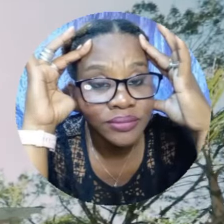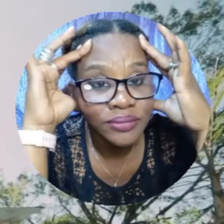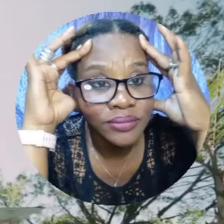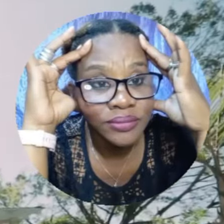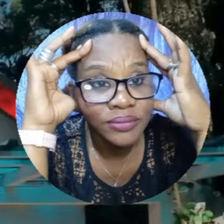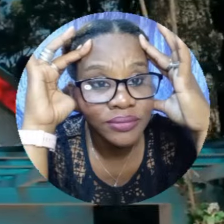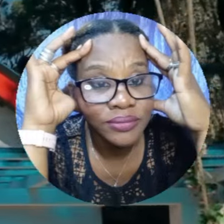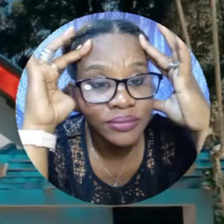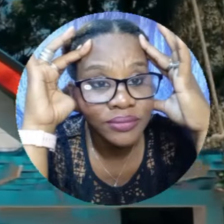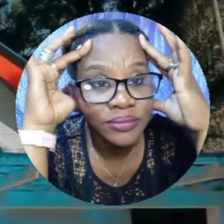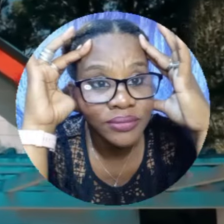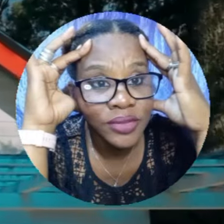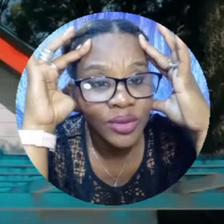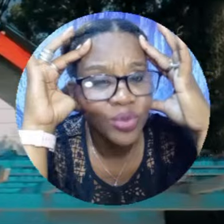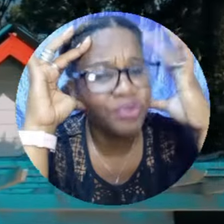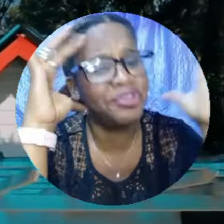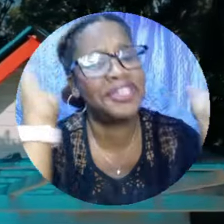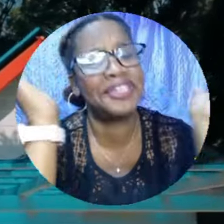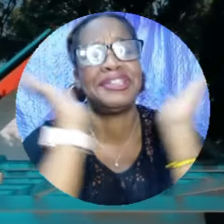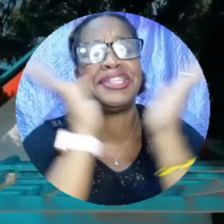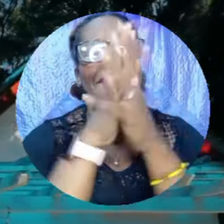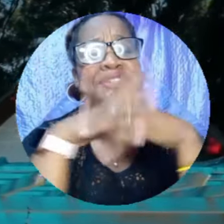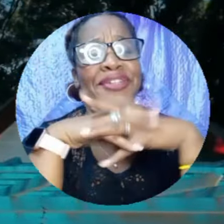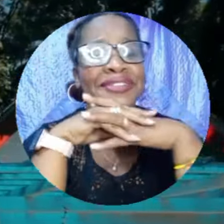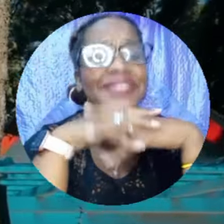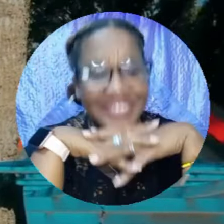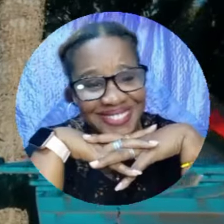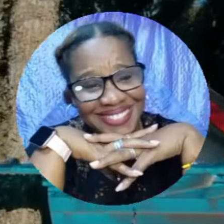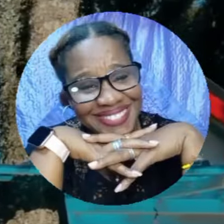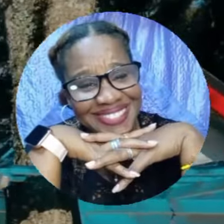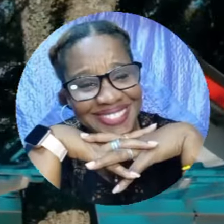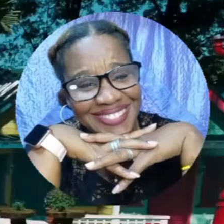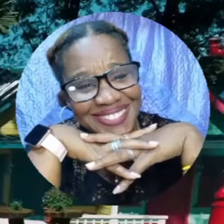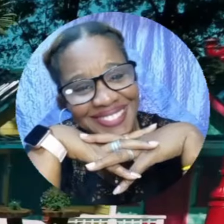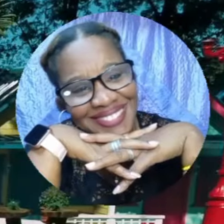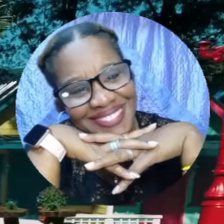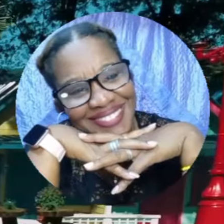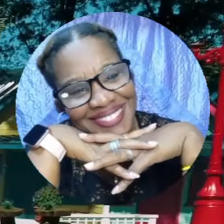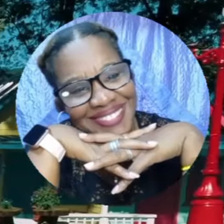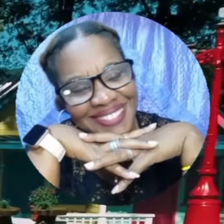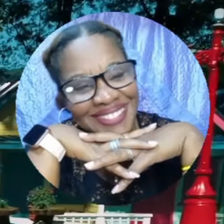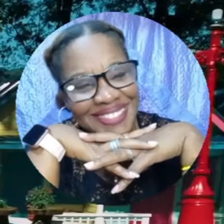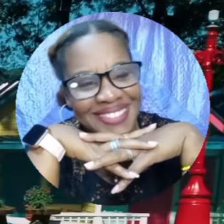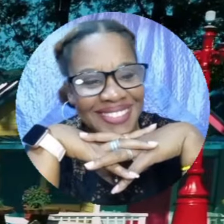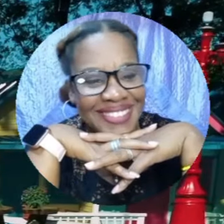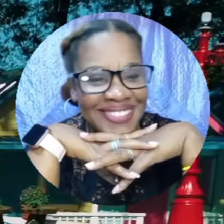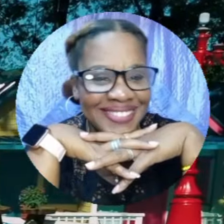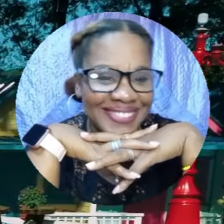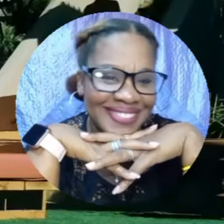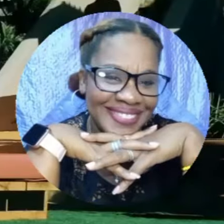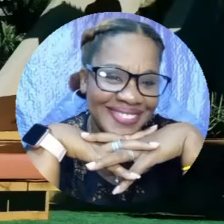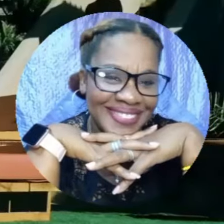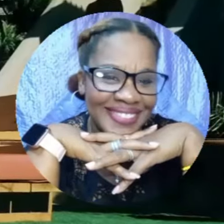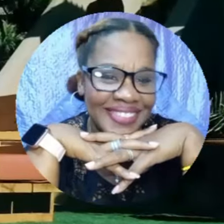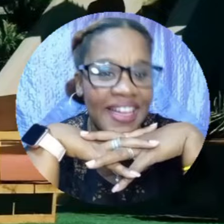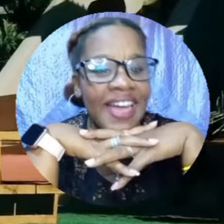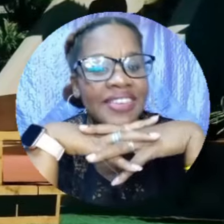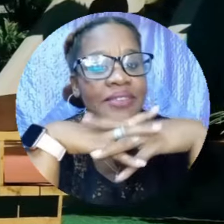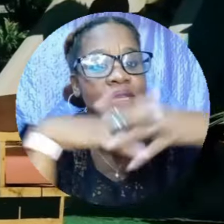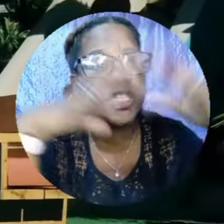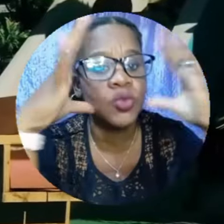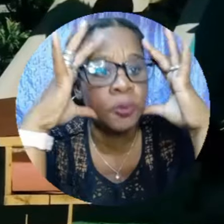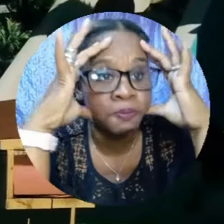a agregarle otro detalle. Entonces, por esa razón, después decidimos hacerle habitaciones, como al estilo Café Colado, con la casita.